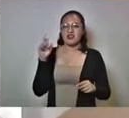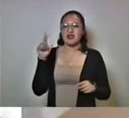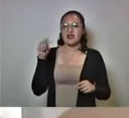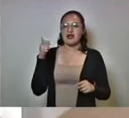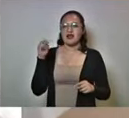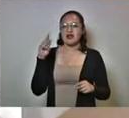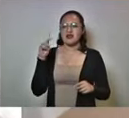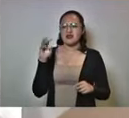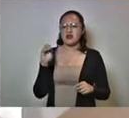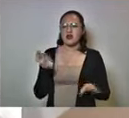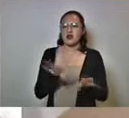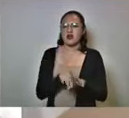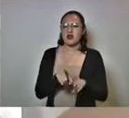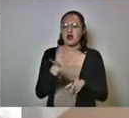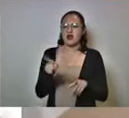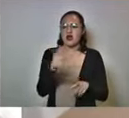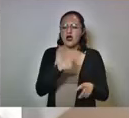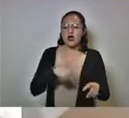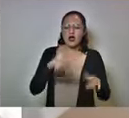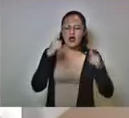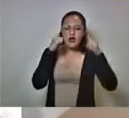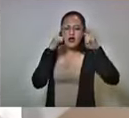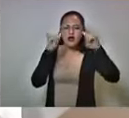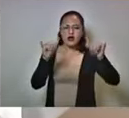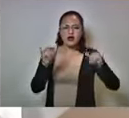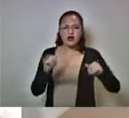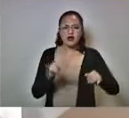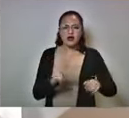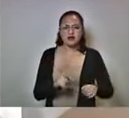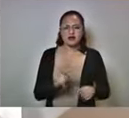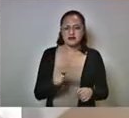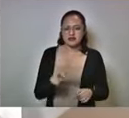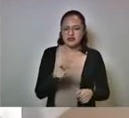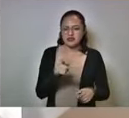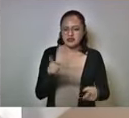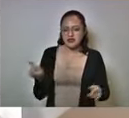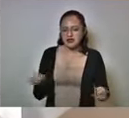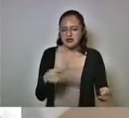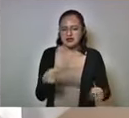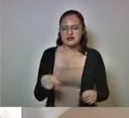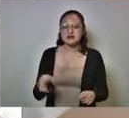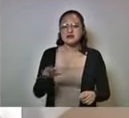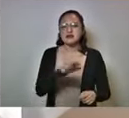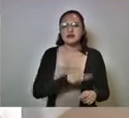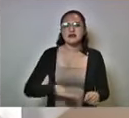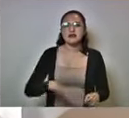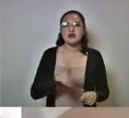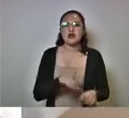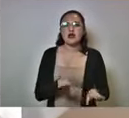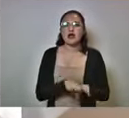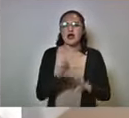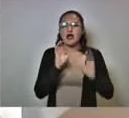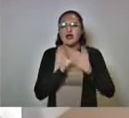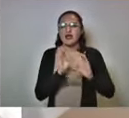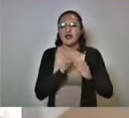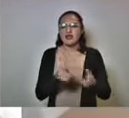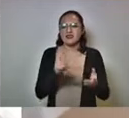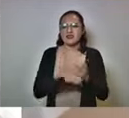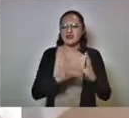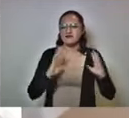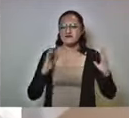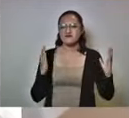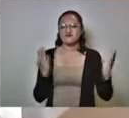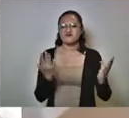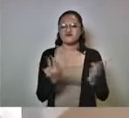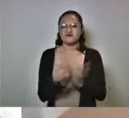plaza de toros, ni con un palenque. Cola de Lagarto es una zona de conciertos, y el